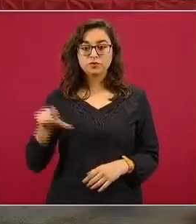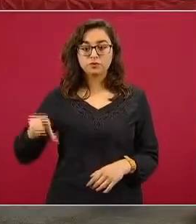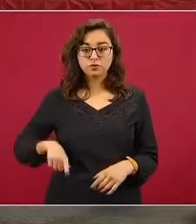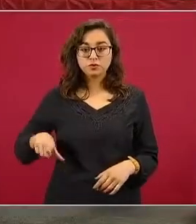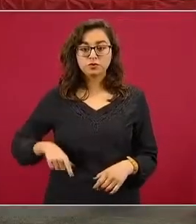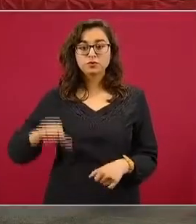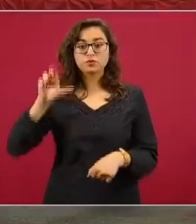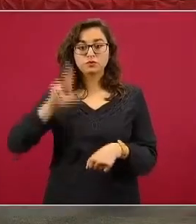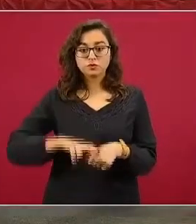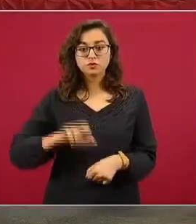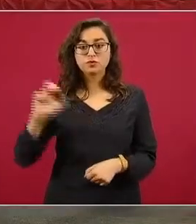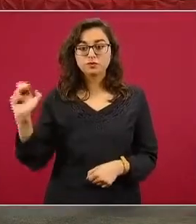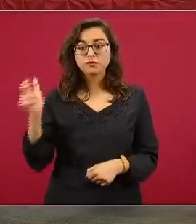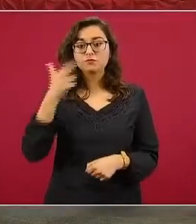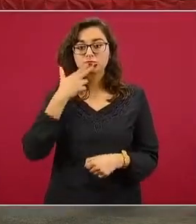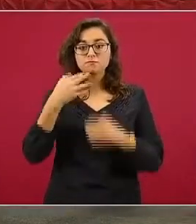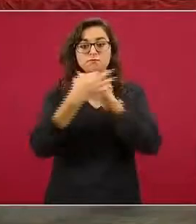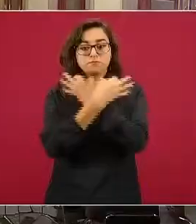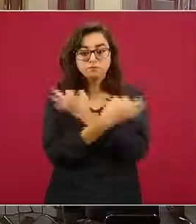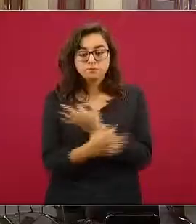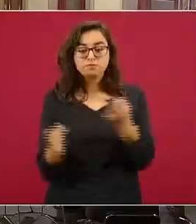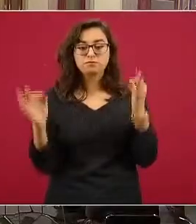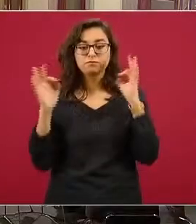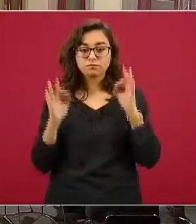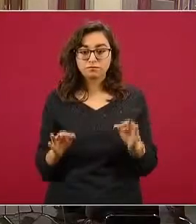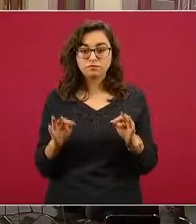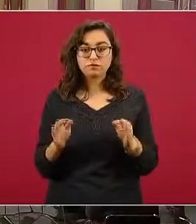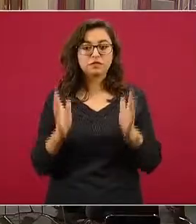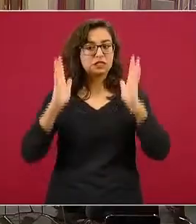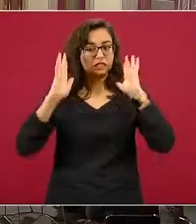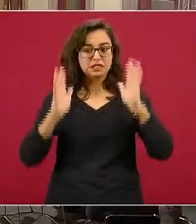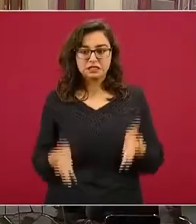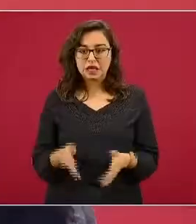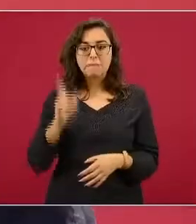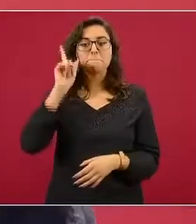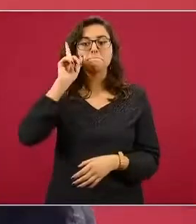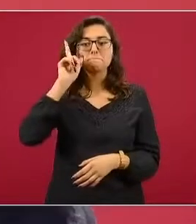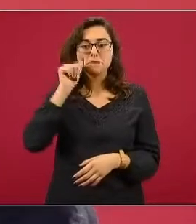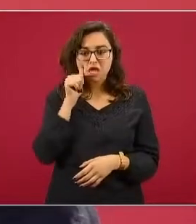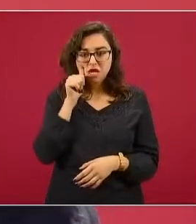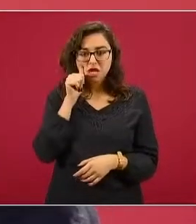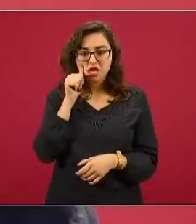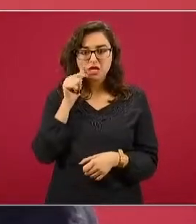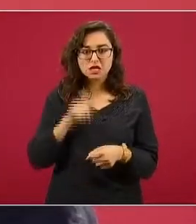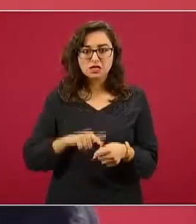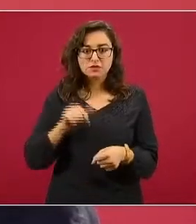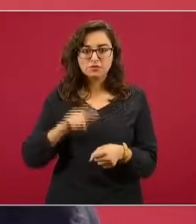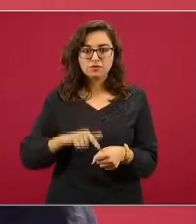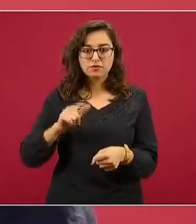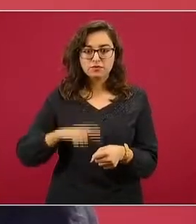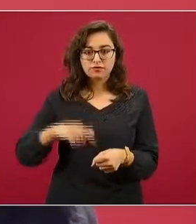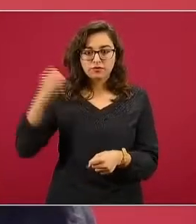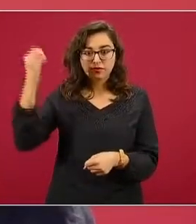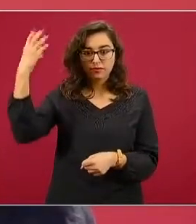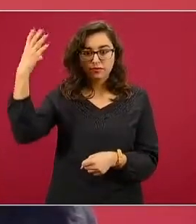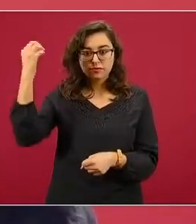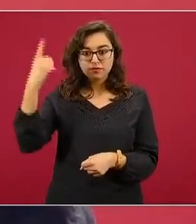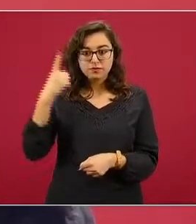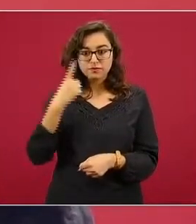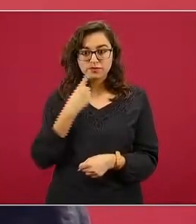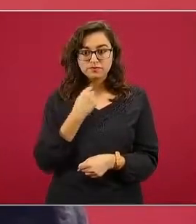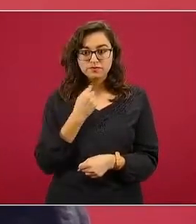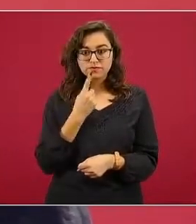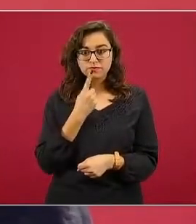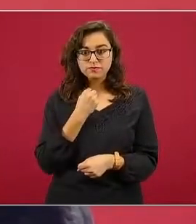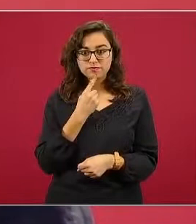de Chihuahua ha anunciado que Chihuahua pasará de manera inmediata a partir de mañana a el semáforo rojo.